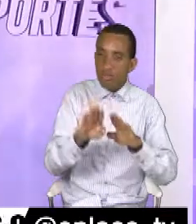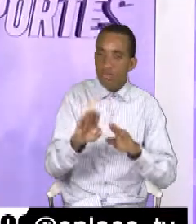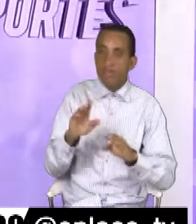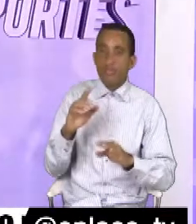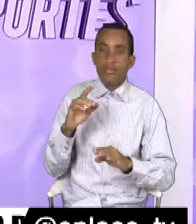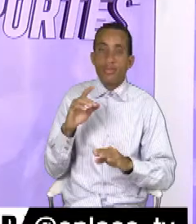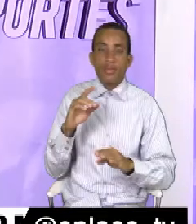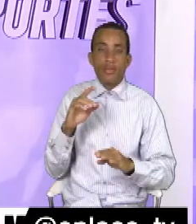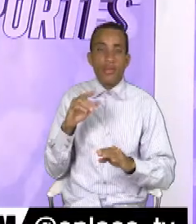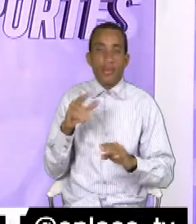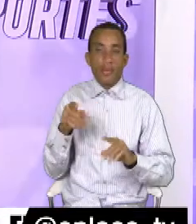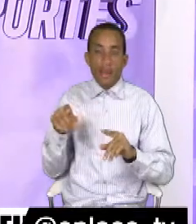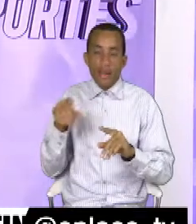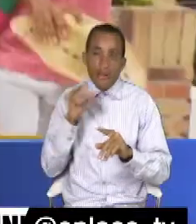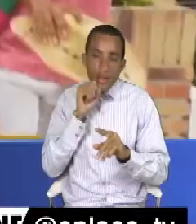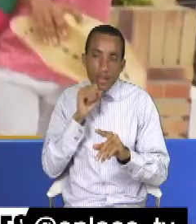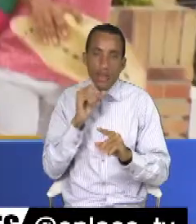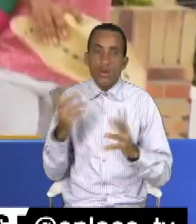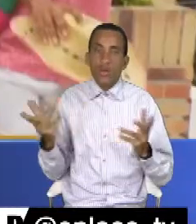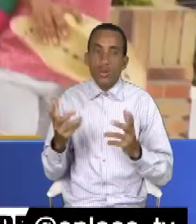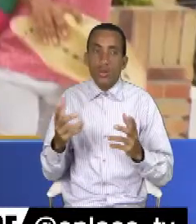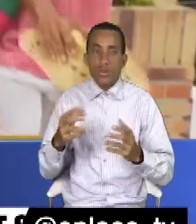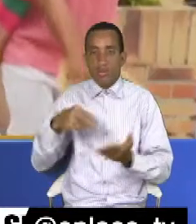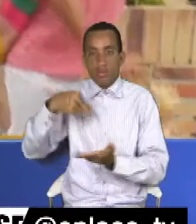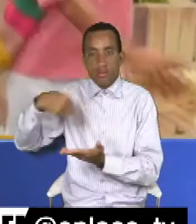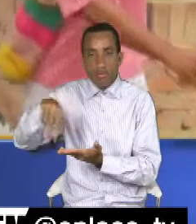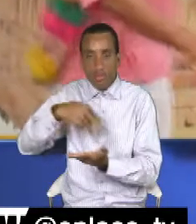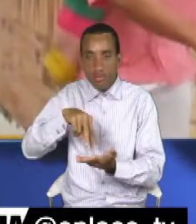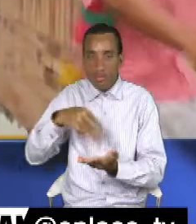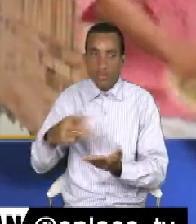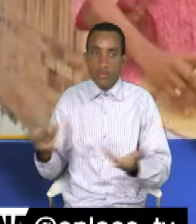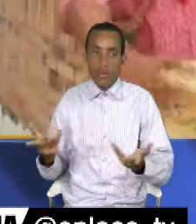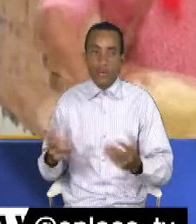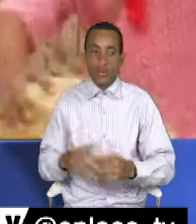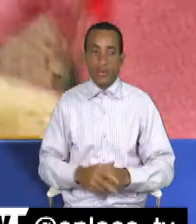en Festival Departamental de Danzas Folclóricas, ya regresamos.